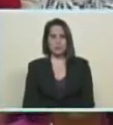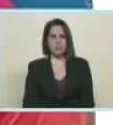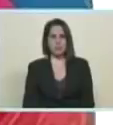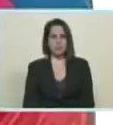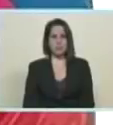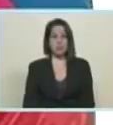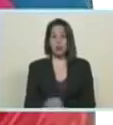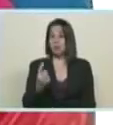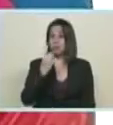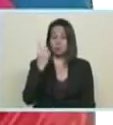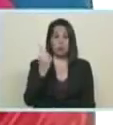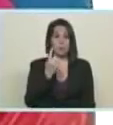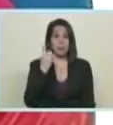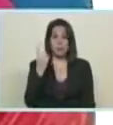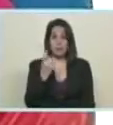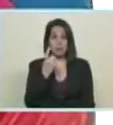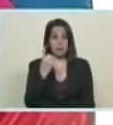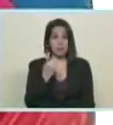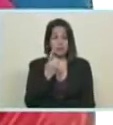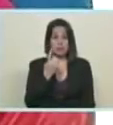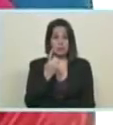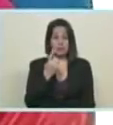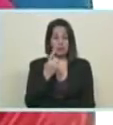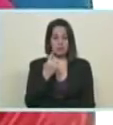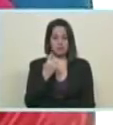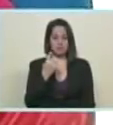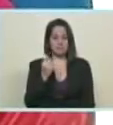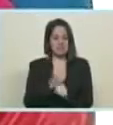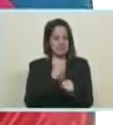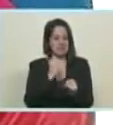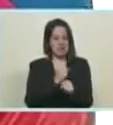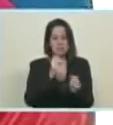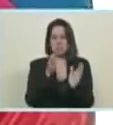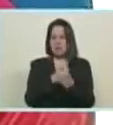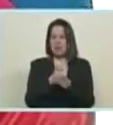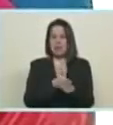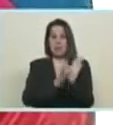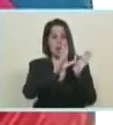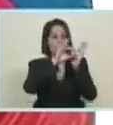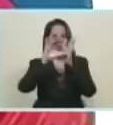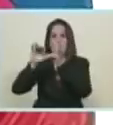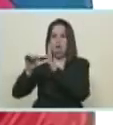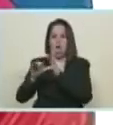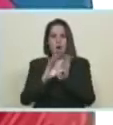no solo se dedicaron a robar al país y a la industria petrolera,